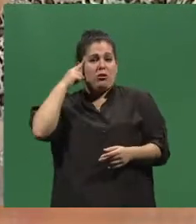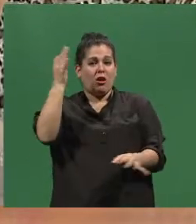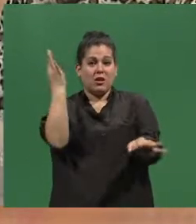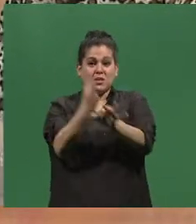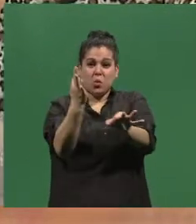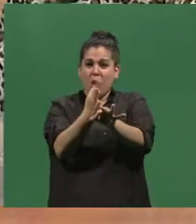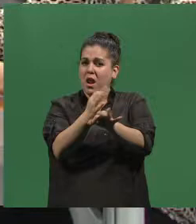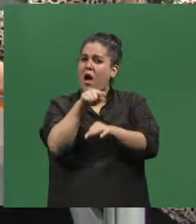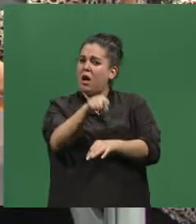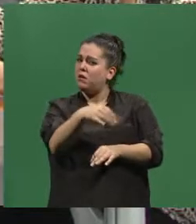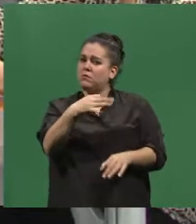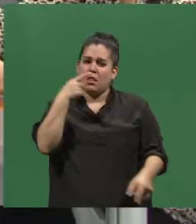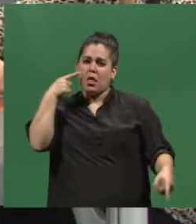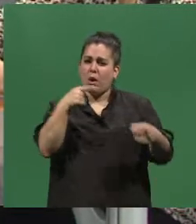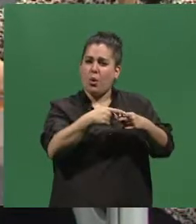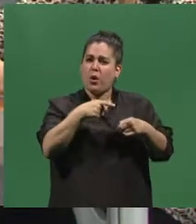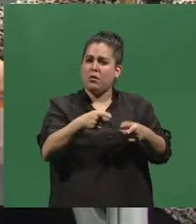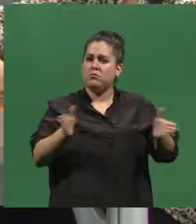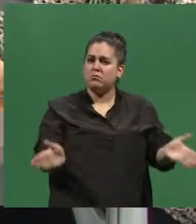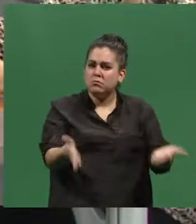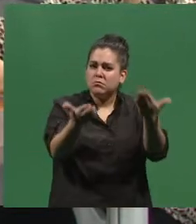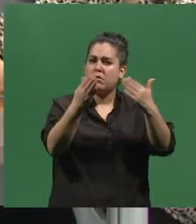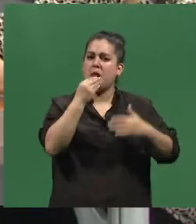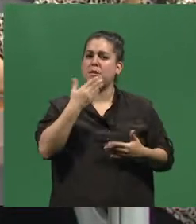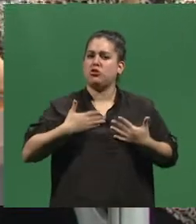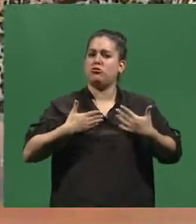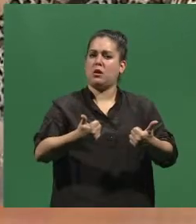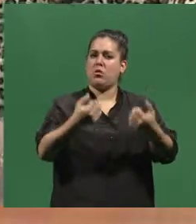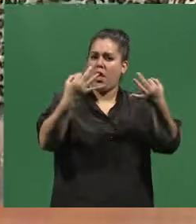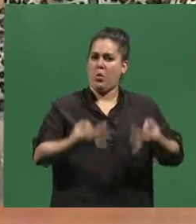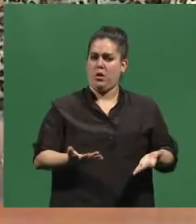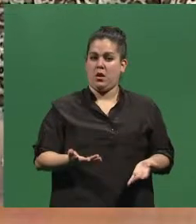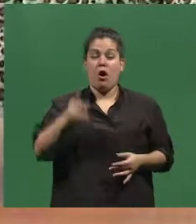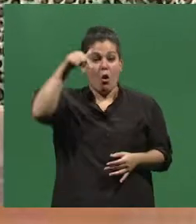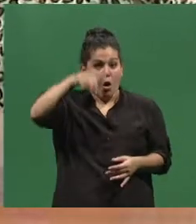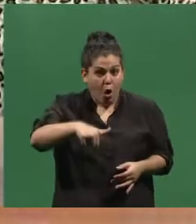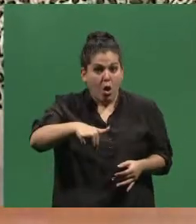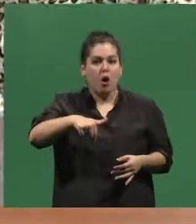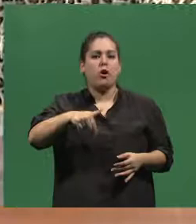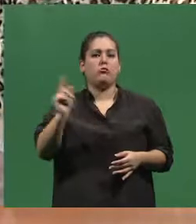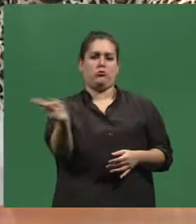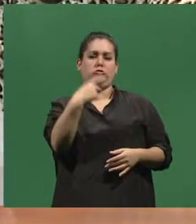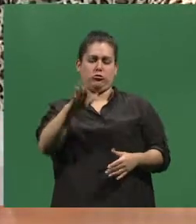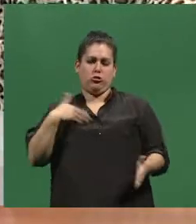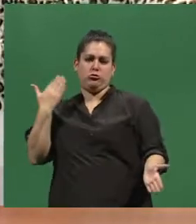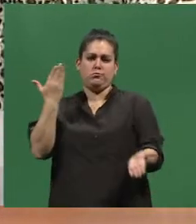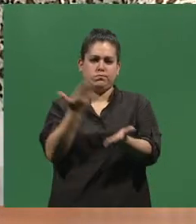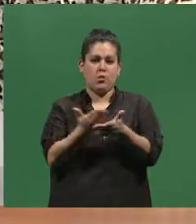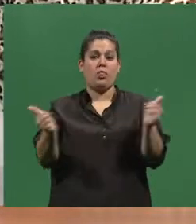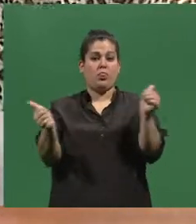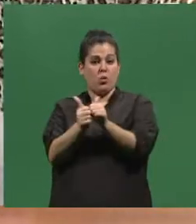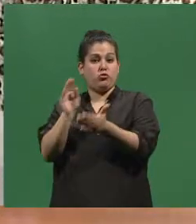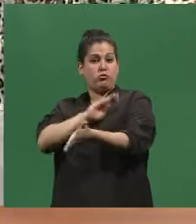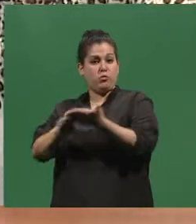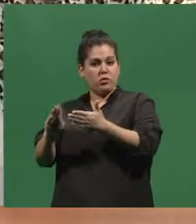un punto clave para promover políticas públicas de alimentación saludable. Hoy planteamos con la diputada